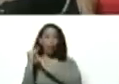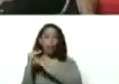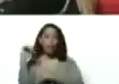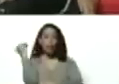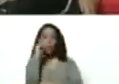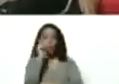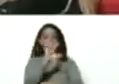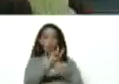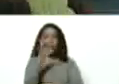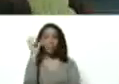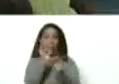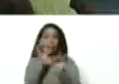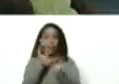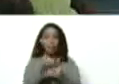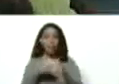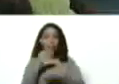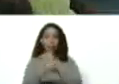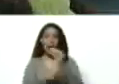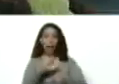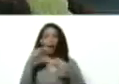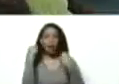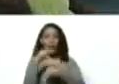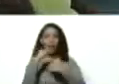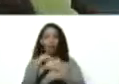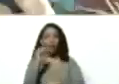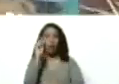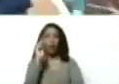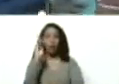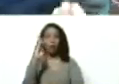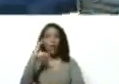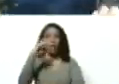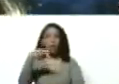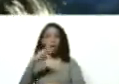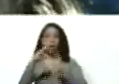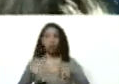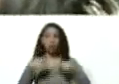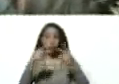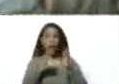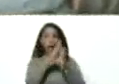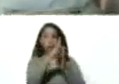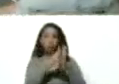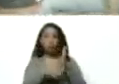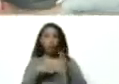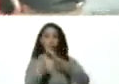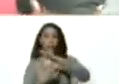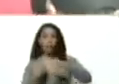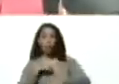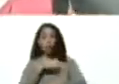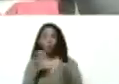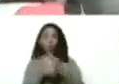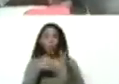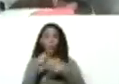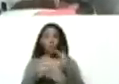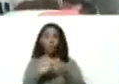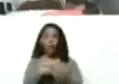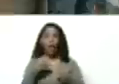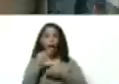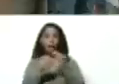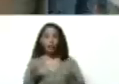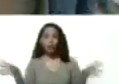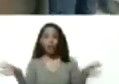sábado 3 de septiembre será a nivel de VCHE para renovar toda la estructura de base de nuestro partido. Correcto, así en una síntesis